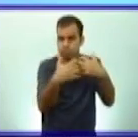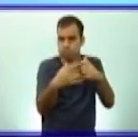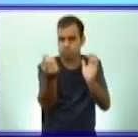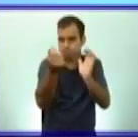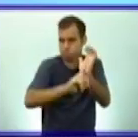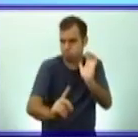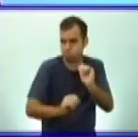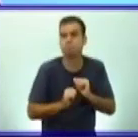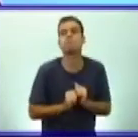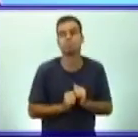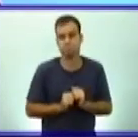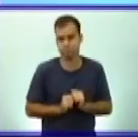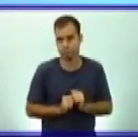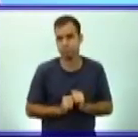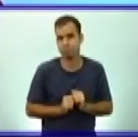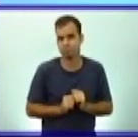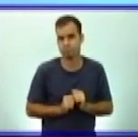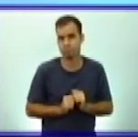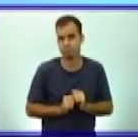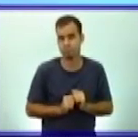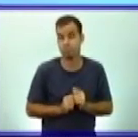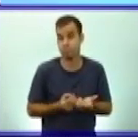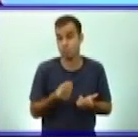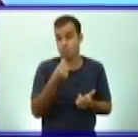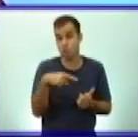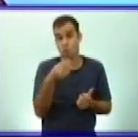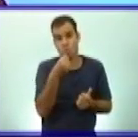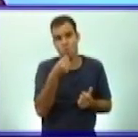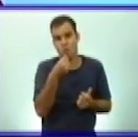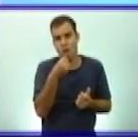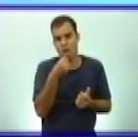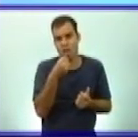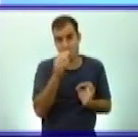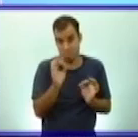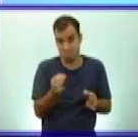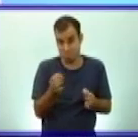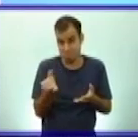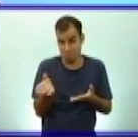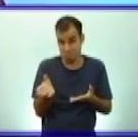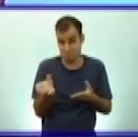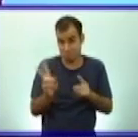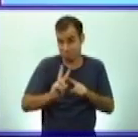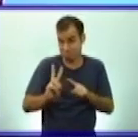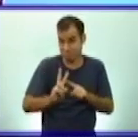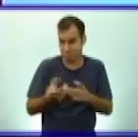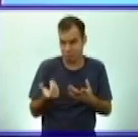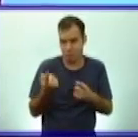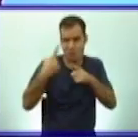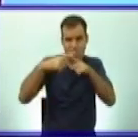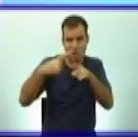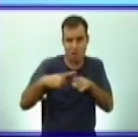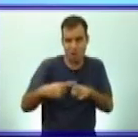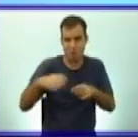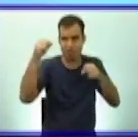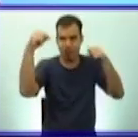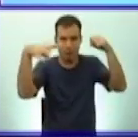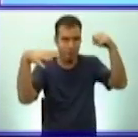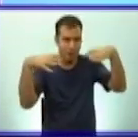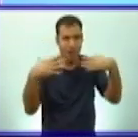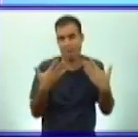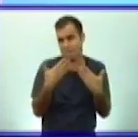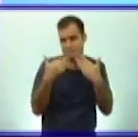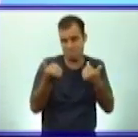que podamos disfrutar de estas virtudes en nuestras viviendas.